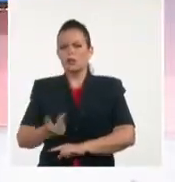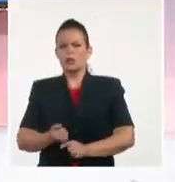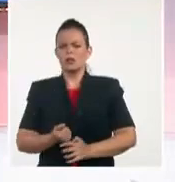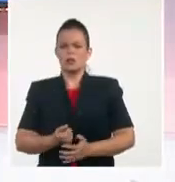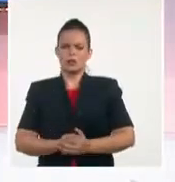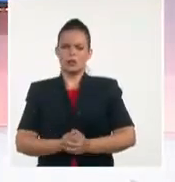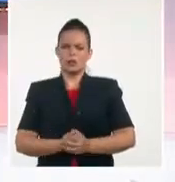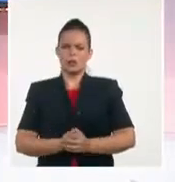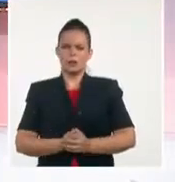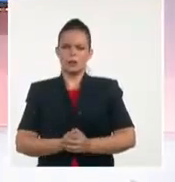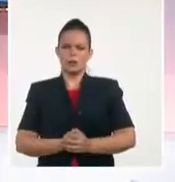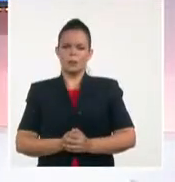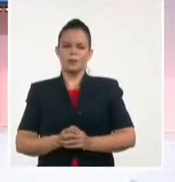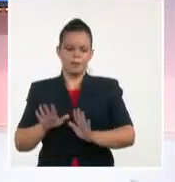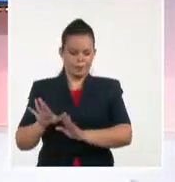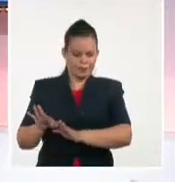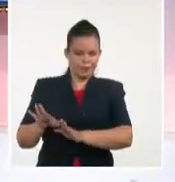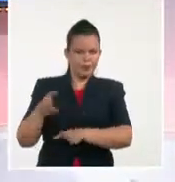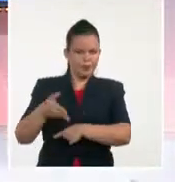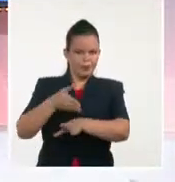simple hecho.